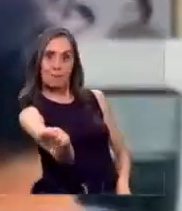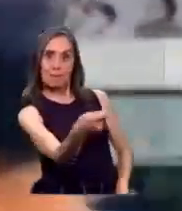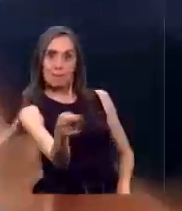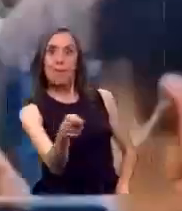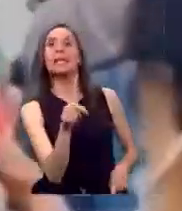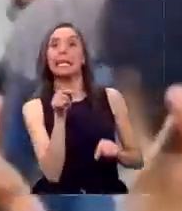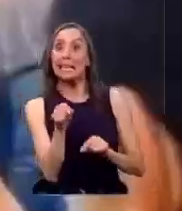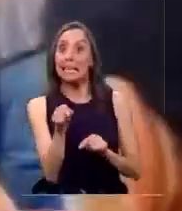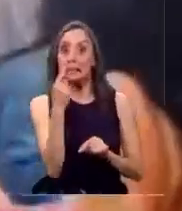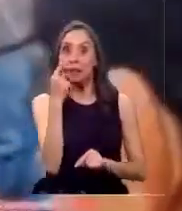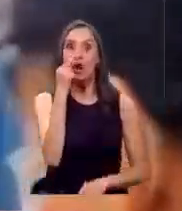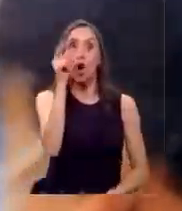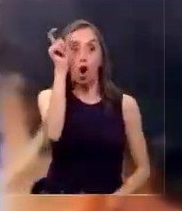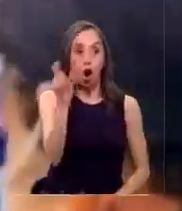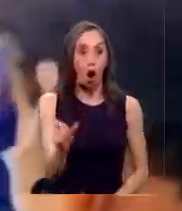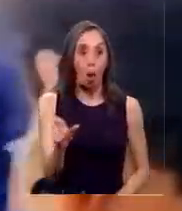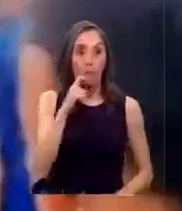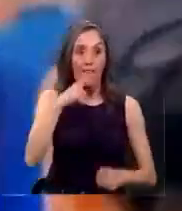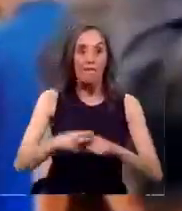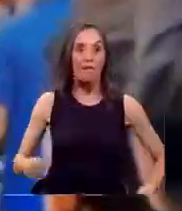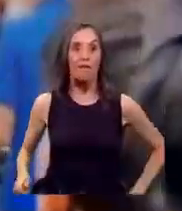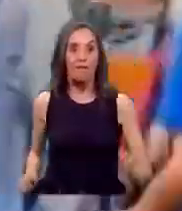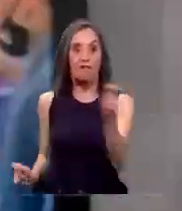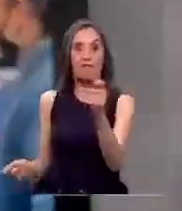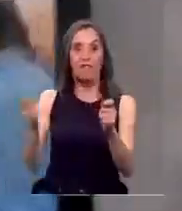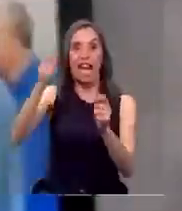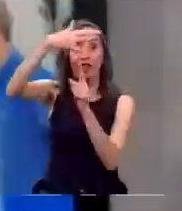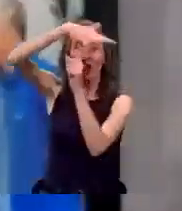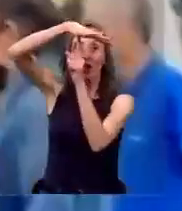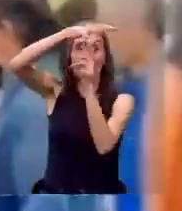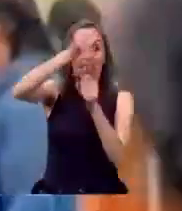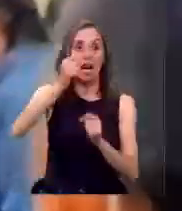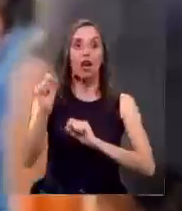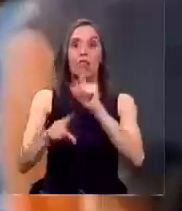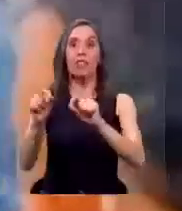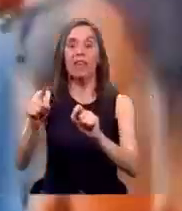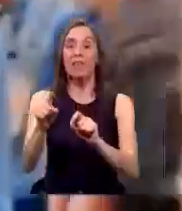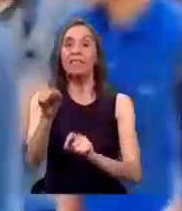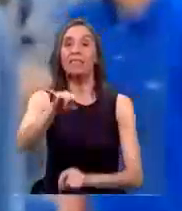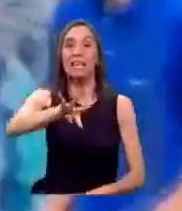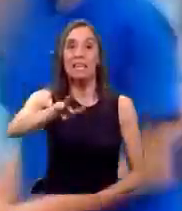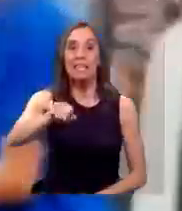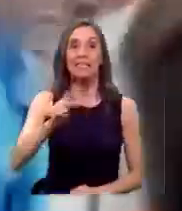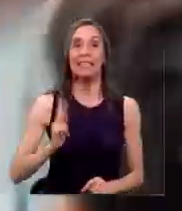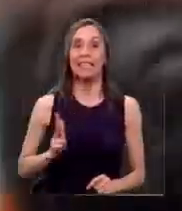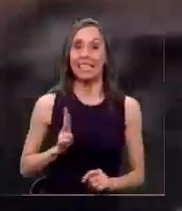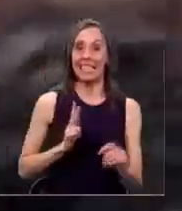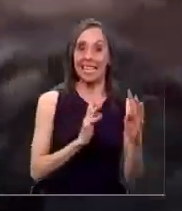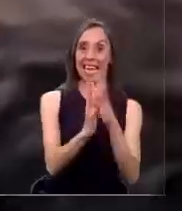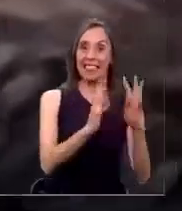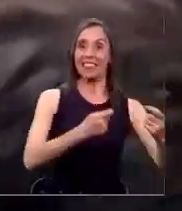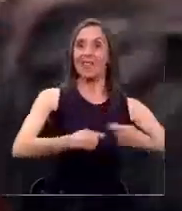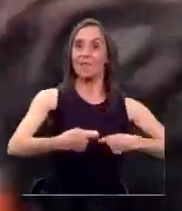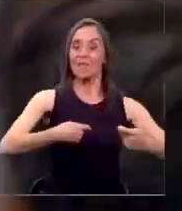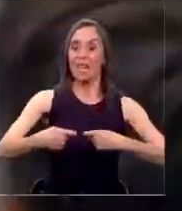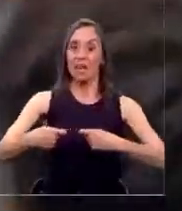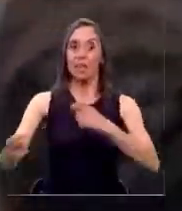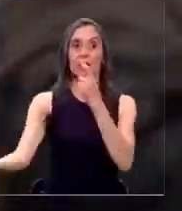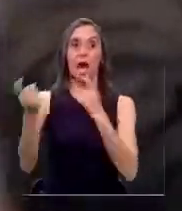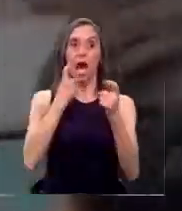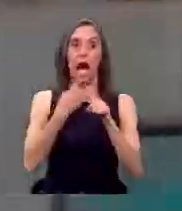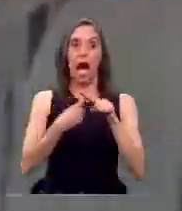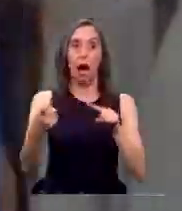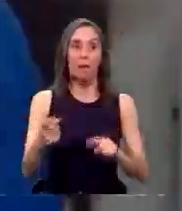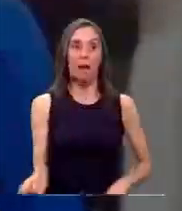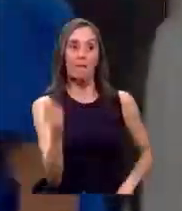En este registro se ve a Marco con 2 fierros de quitasol, dispuesto a defenderse de quienes, entre clientes y otros vendedores, lo amenazan